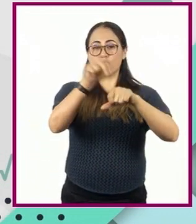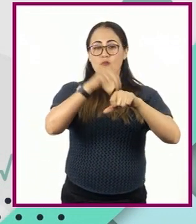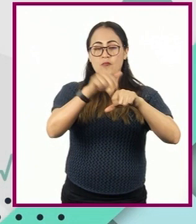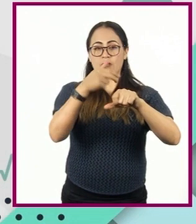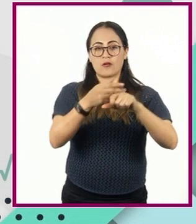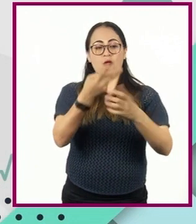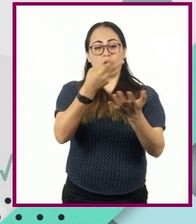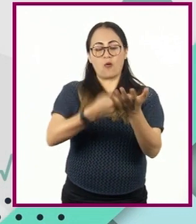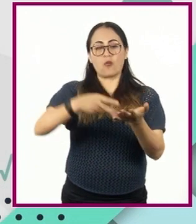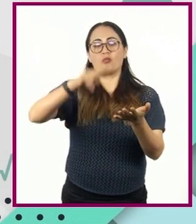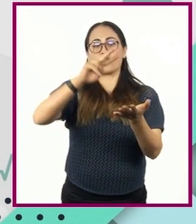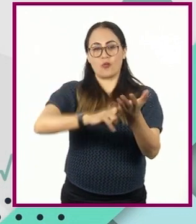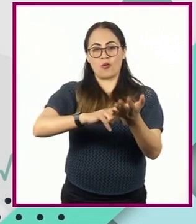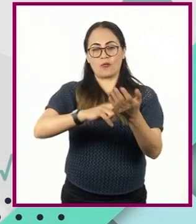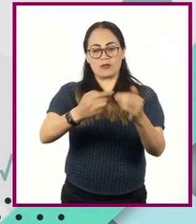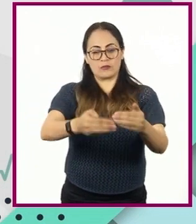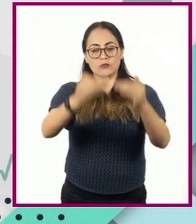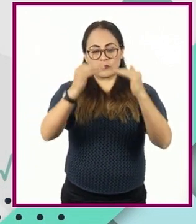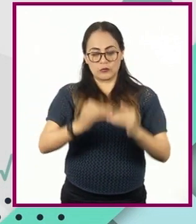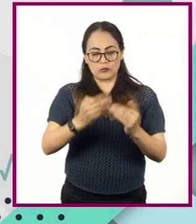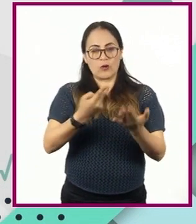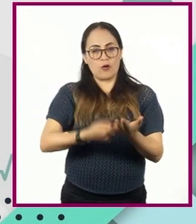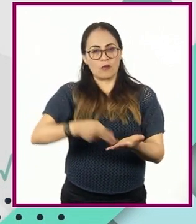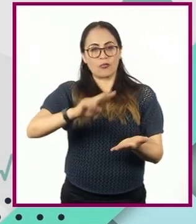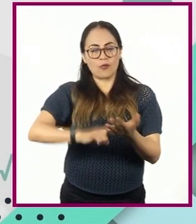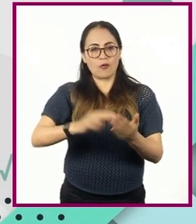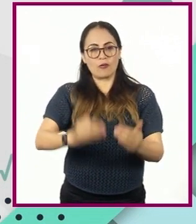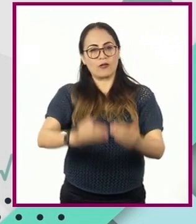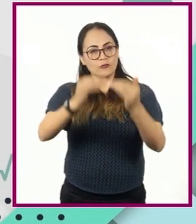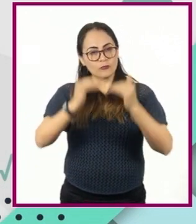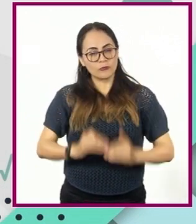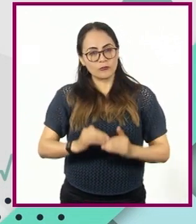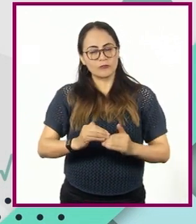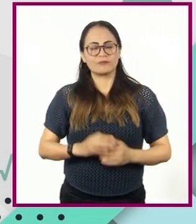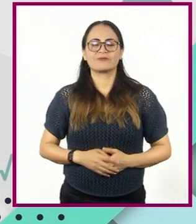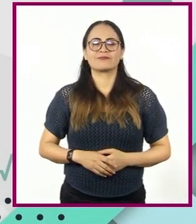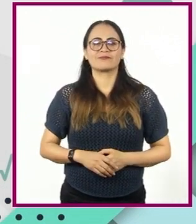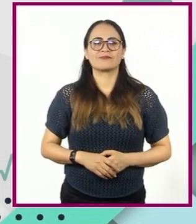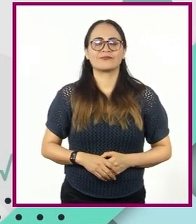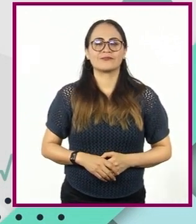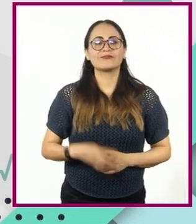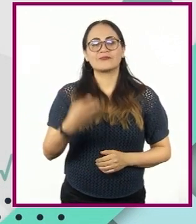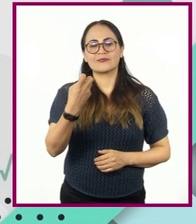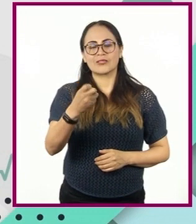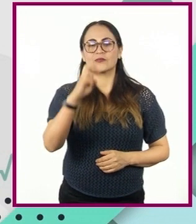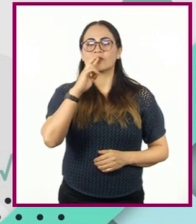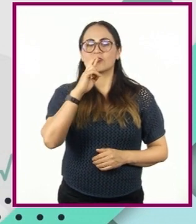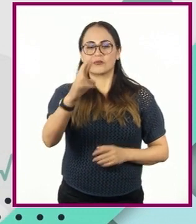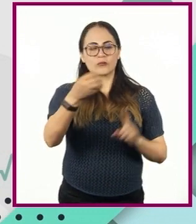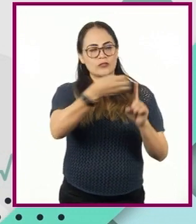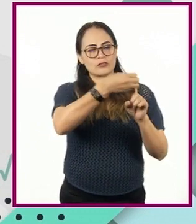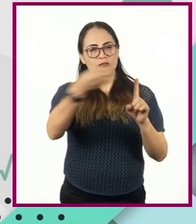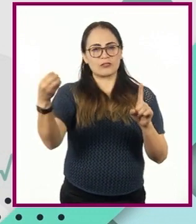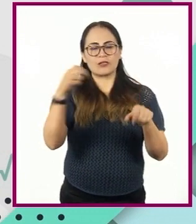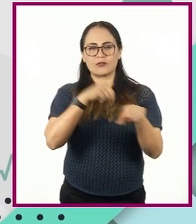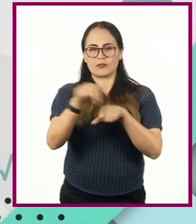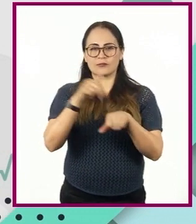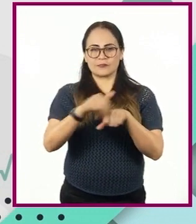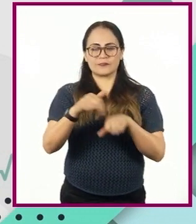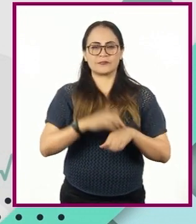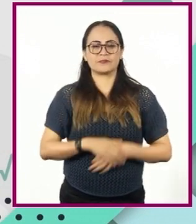valor es el doble del número anterior. En este caso, es el resultado de la oración numérica